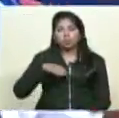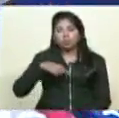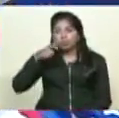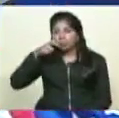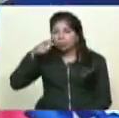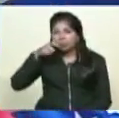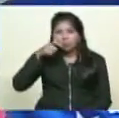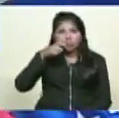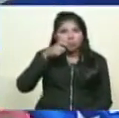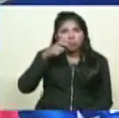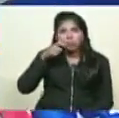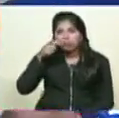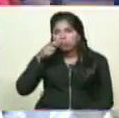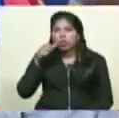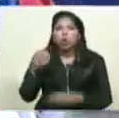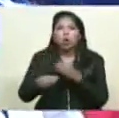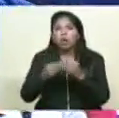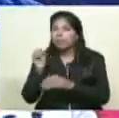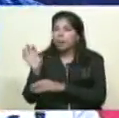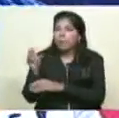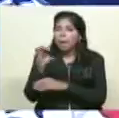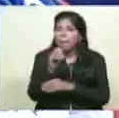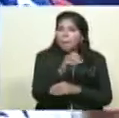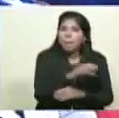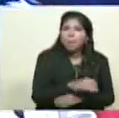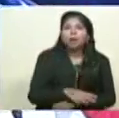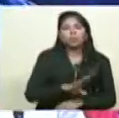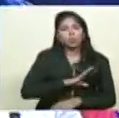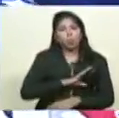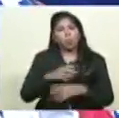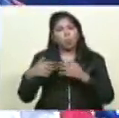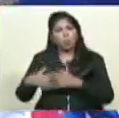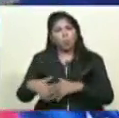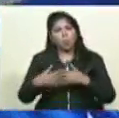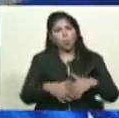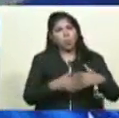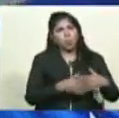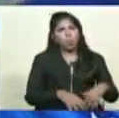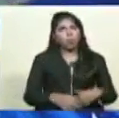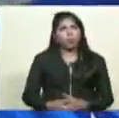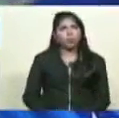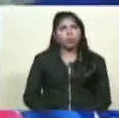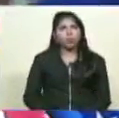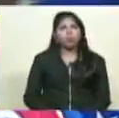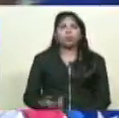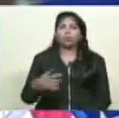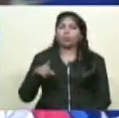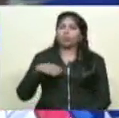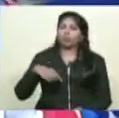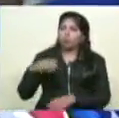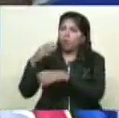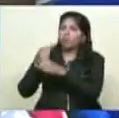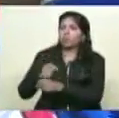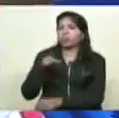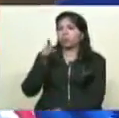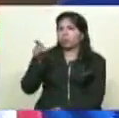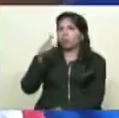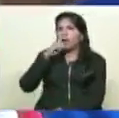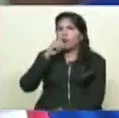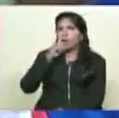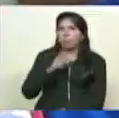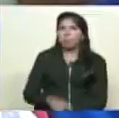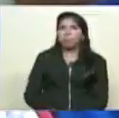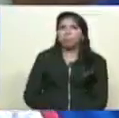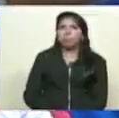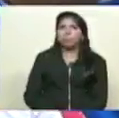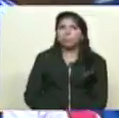distributivo y comercializativo, en este caso, de nuestras industrias. Vamos a ser guardianes porque creemos en usted, presidente, y debemos nosotros rendirle tributo